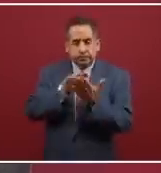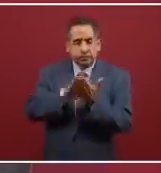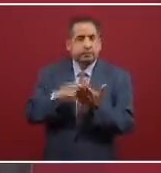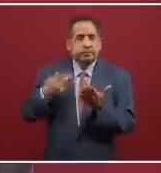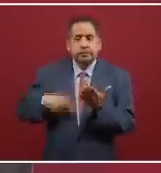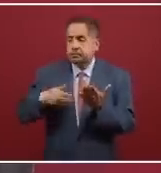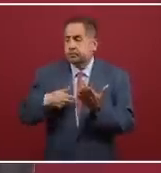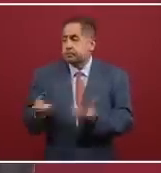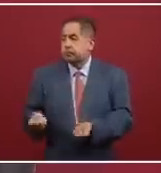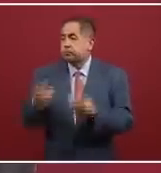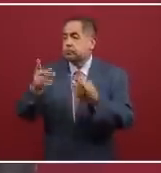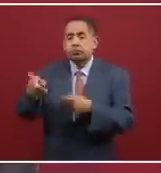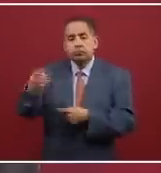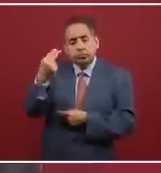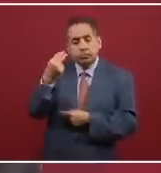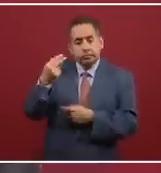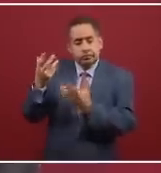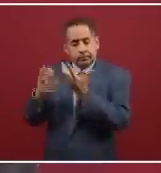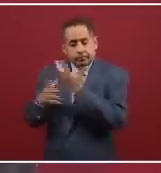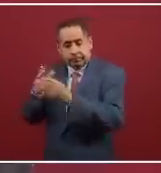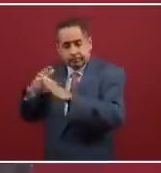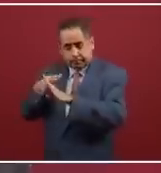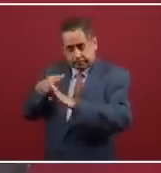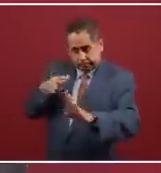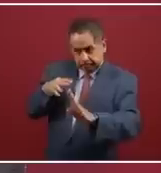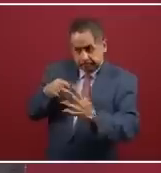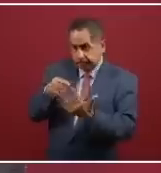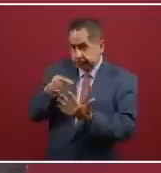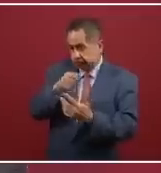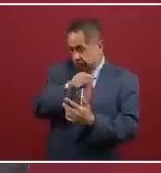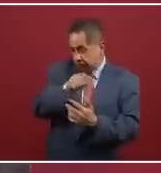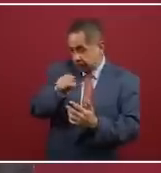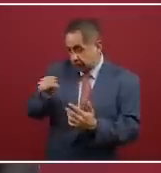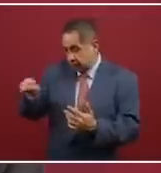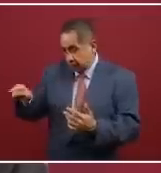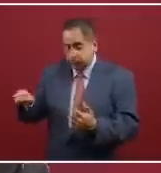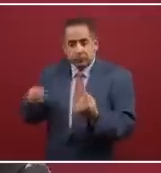personas dialogar con las personas